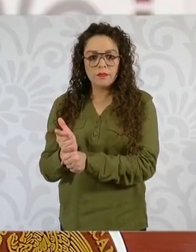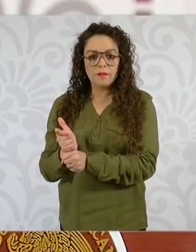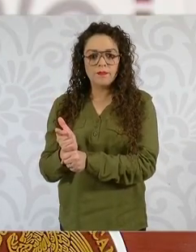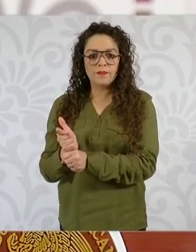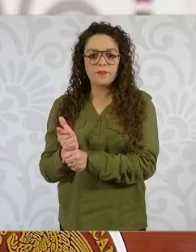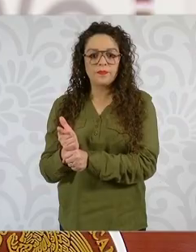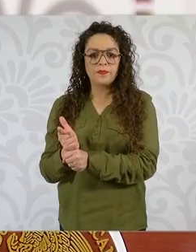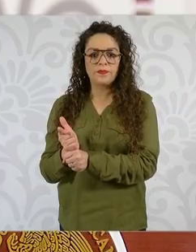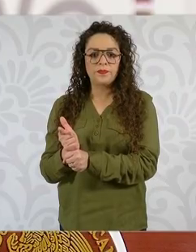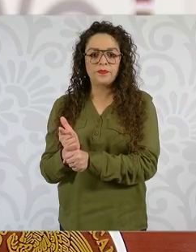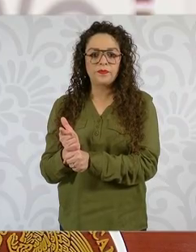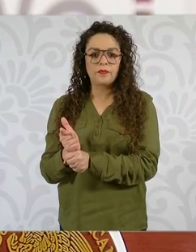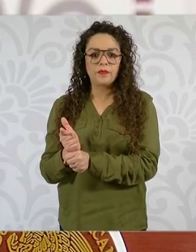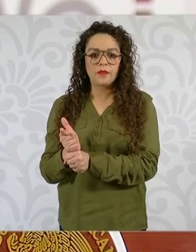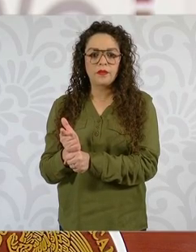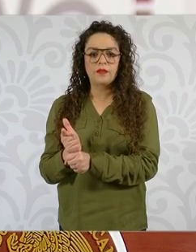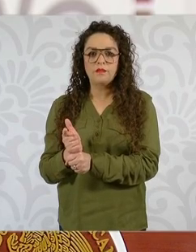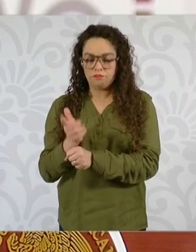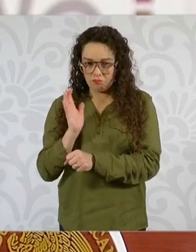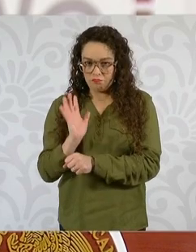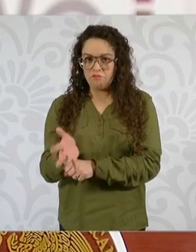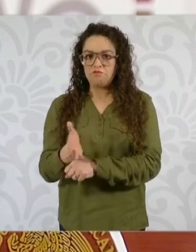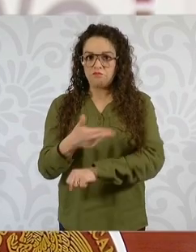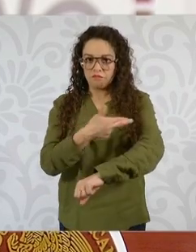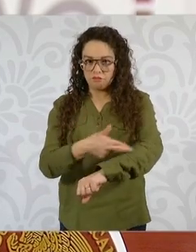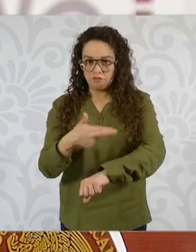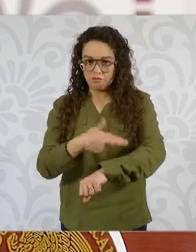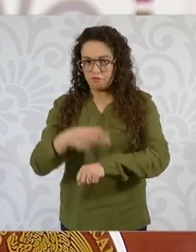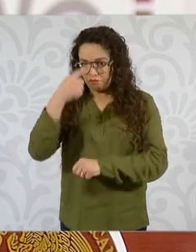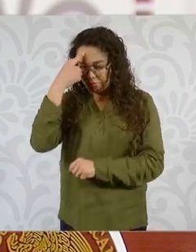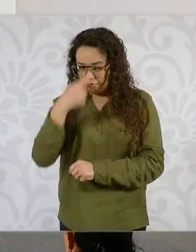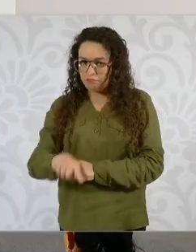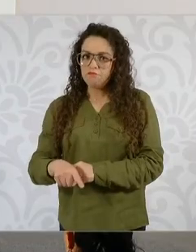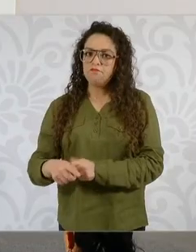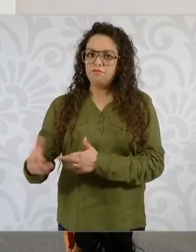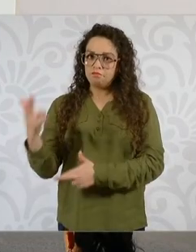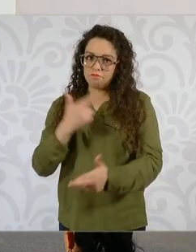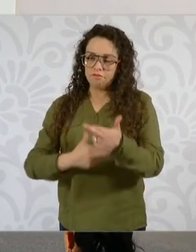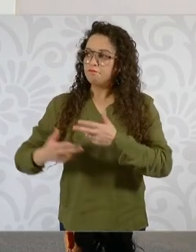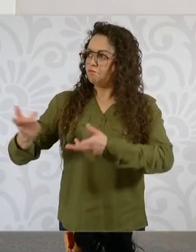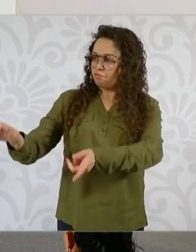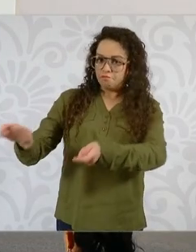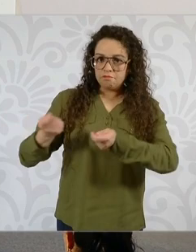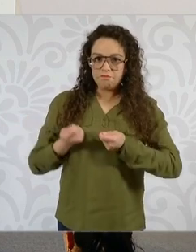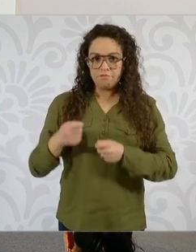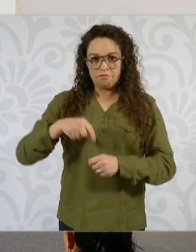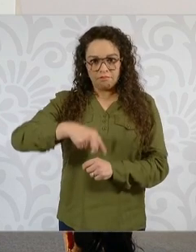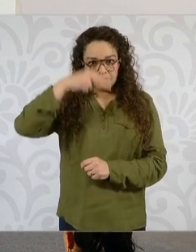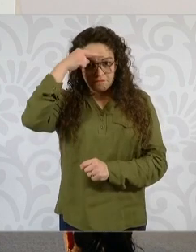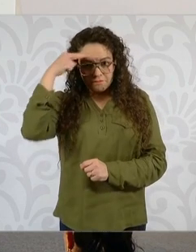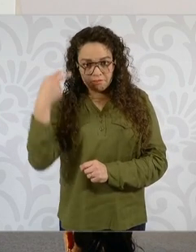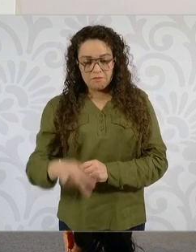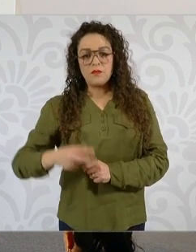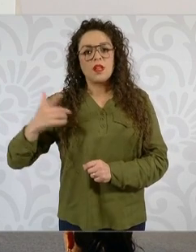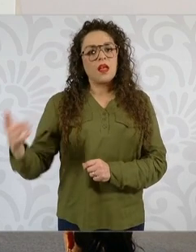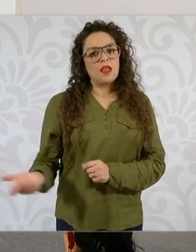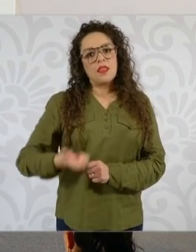siendo adjudicados al gobierno de México y han sido regresados y entregados el dinero